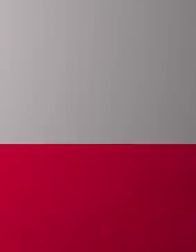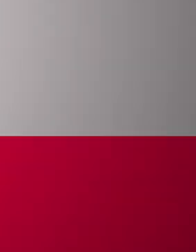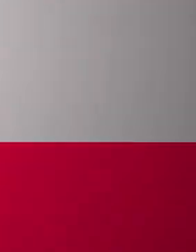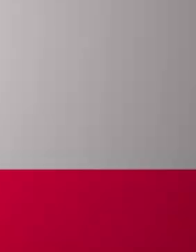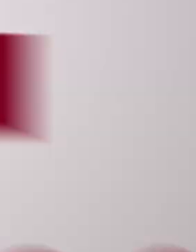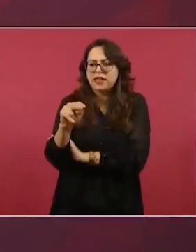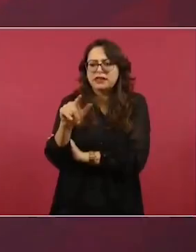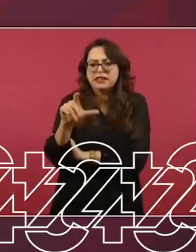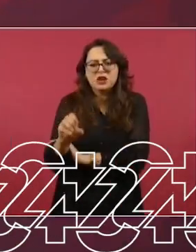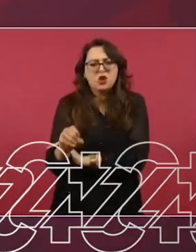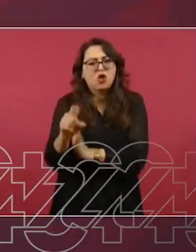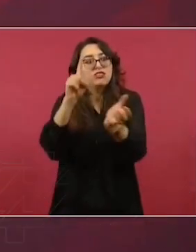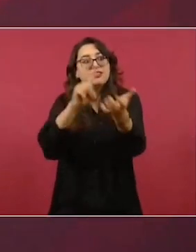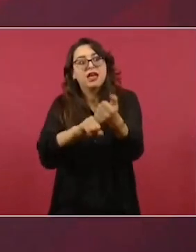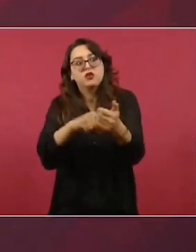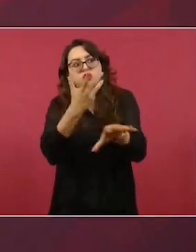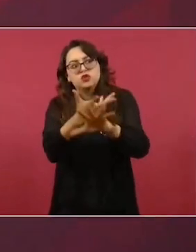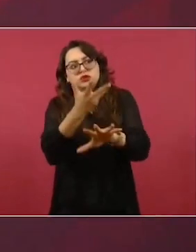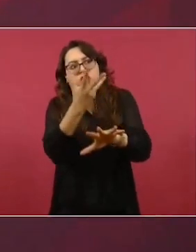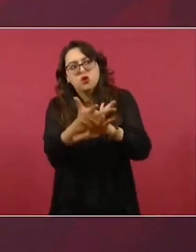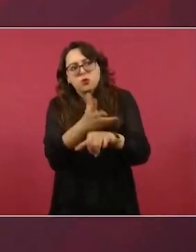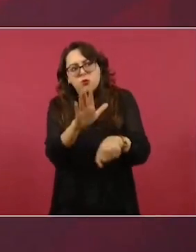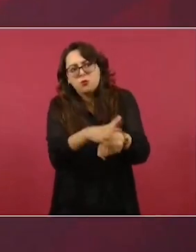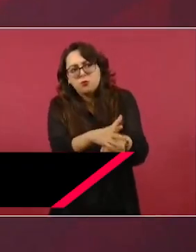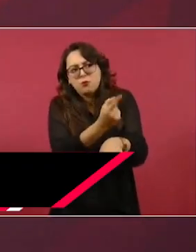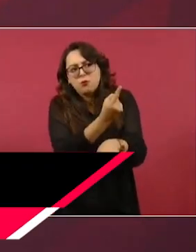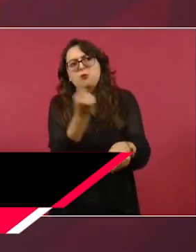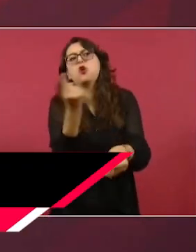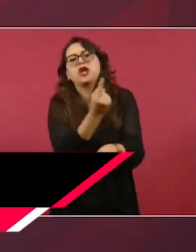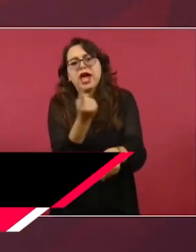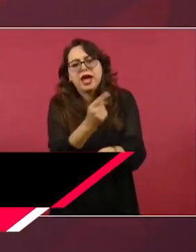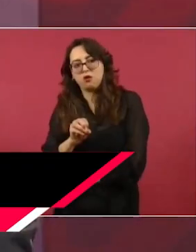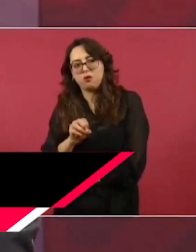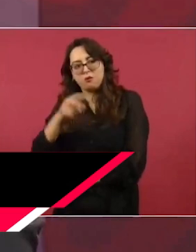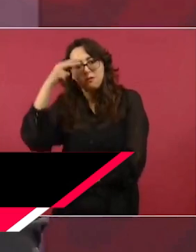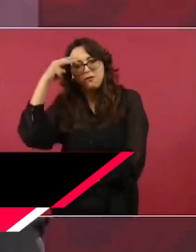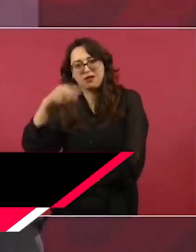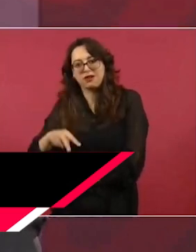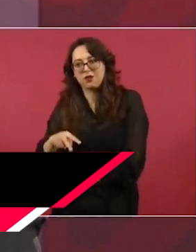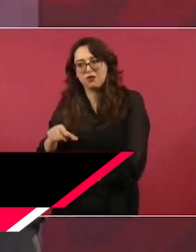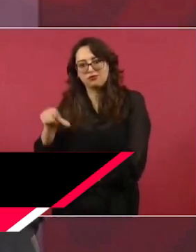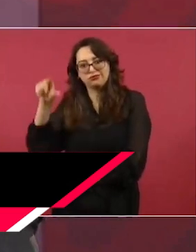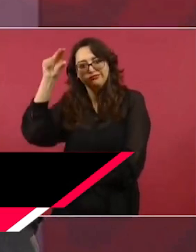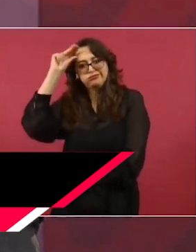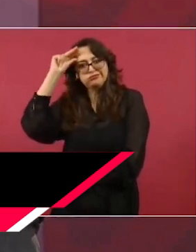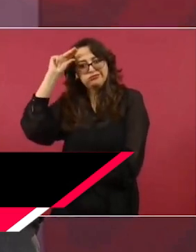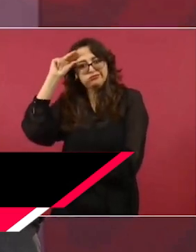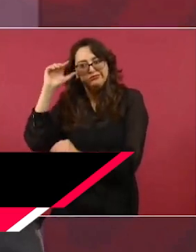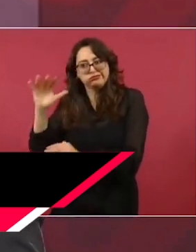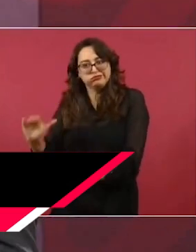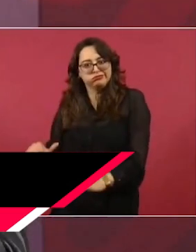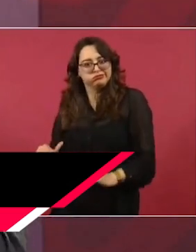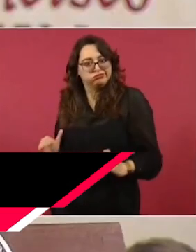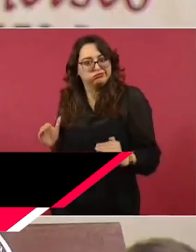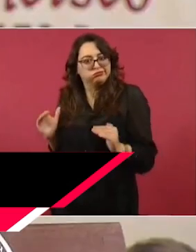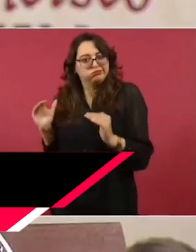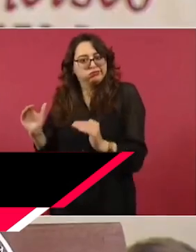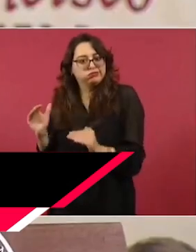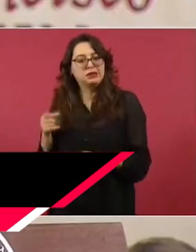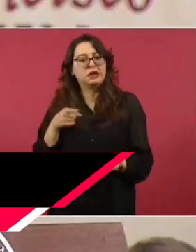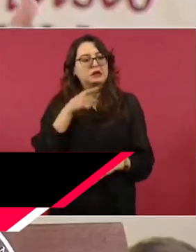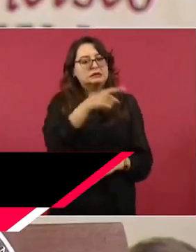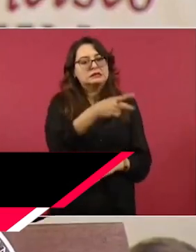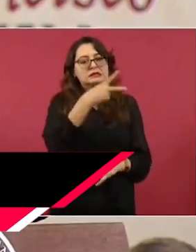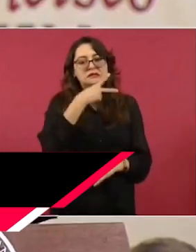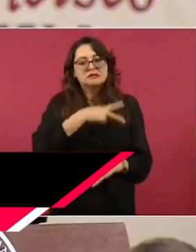tent. El senador republicano es profundamente ignorante. Así respondió el canciller Marcelo Ebrard, quien dijo: